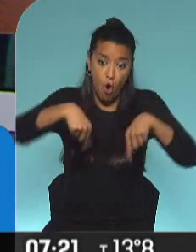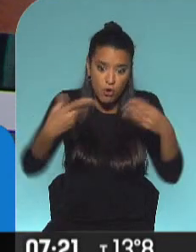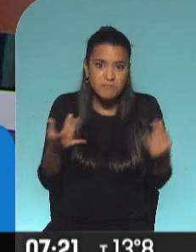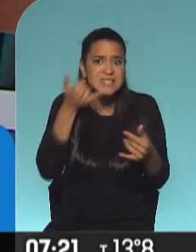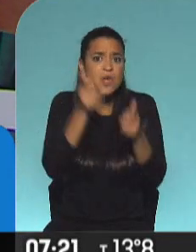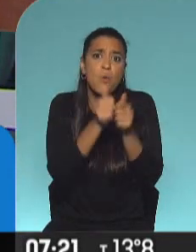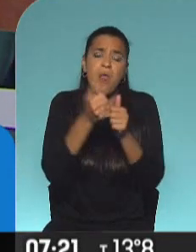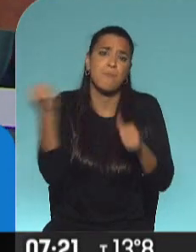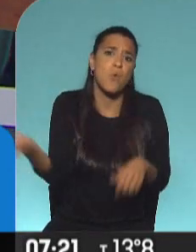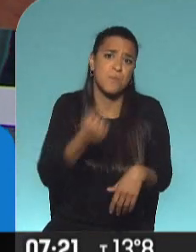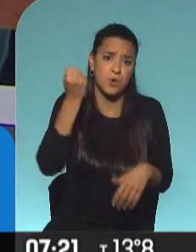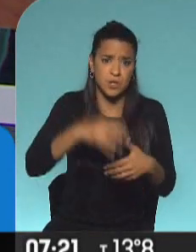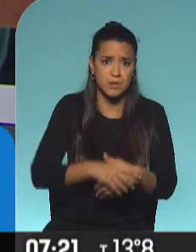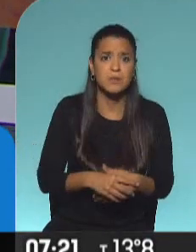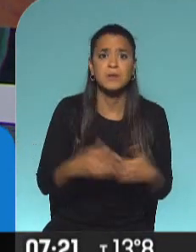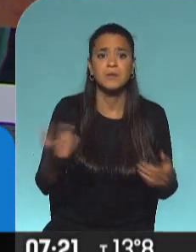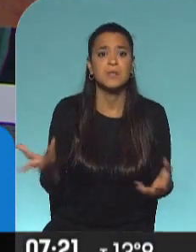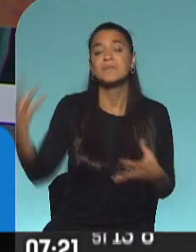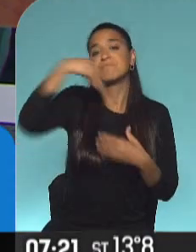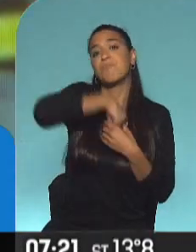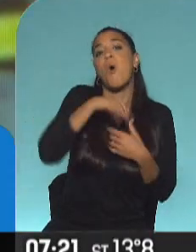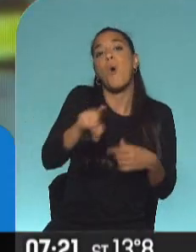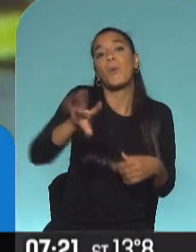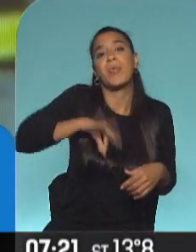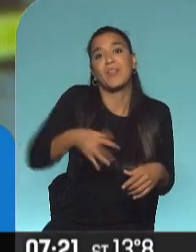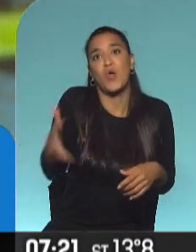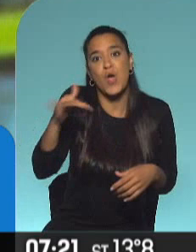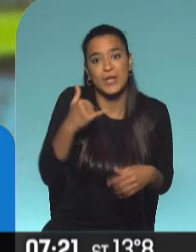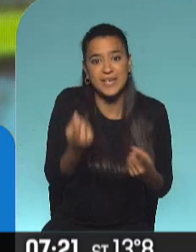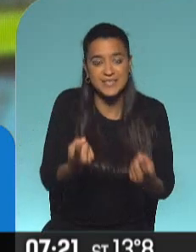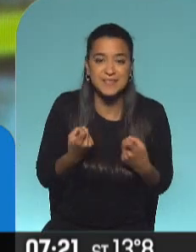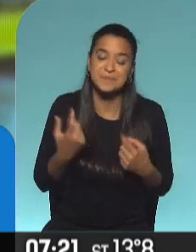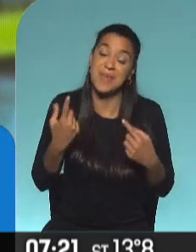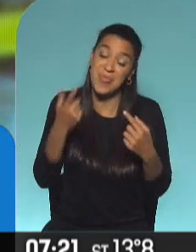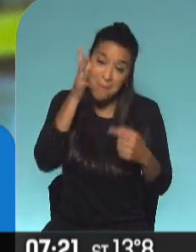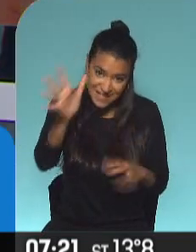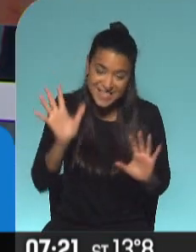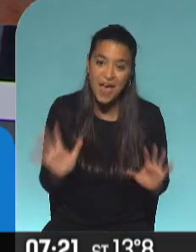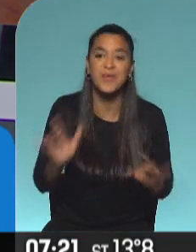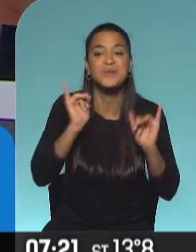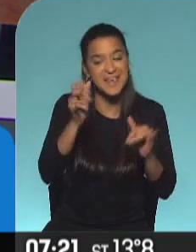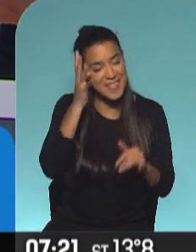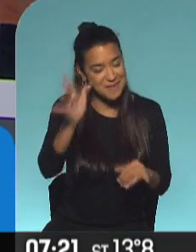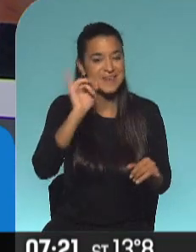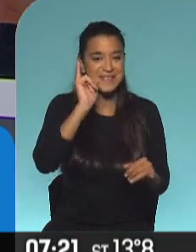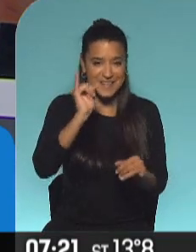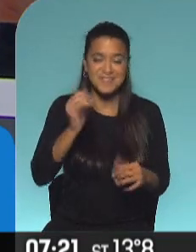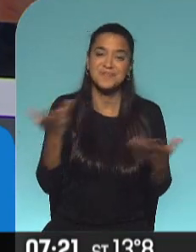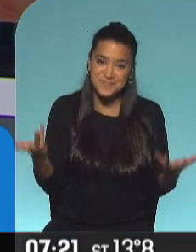celulares son tan importantes, ¿no? Están incorporados a nuestra vida diaria, quizás demasiado, ¿no? Demasiado, pero, demasiado, sí,